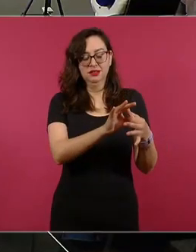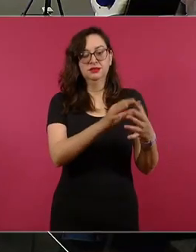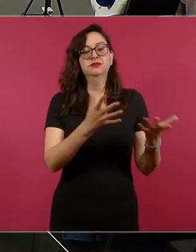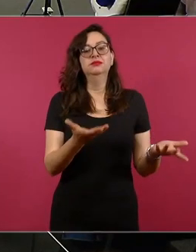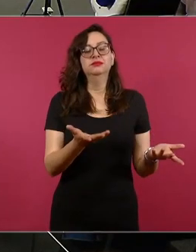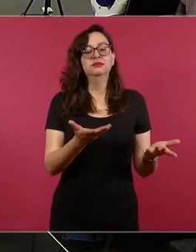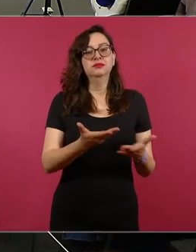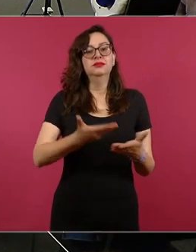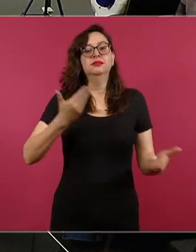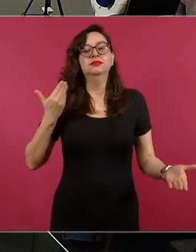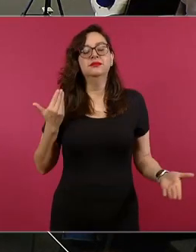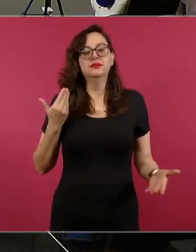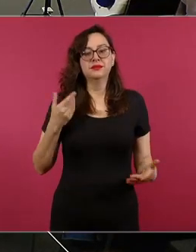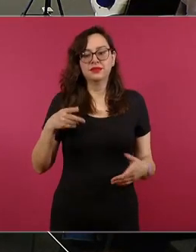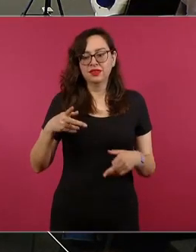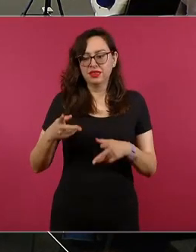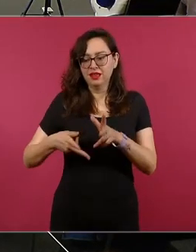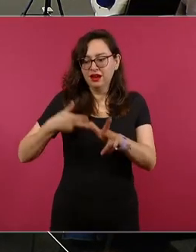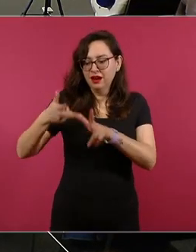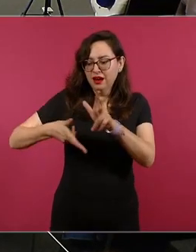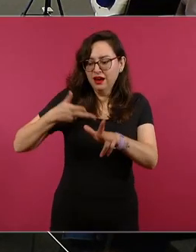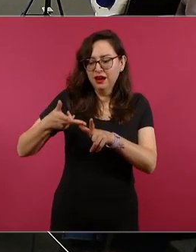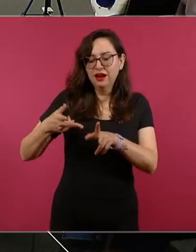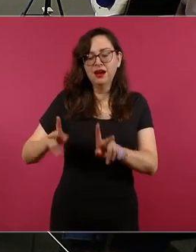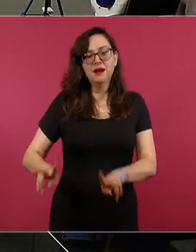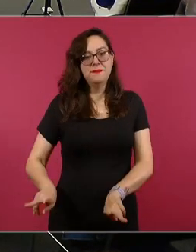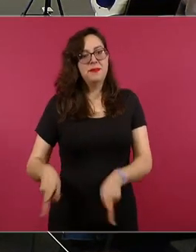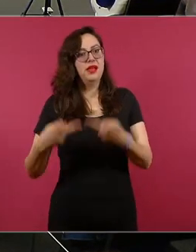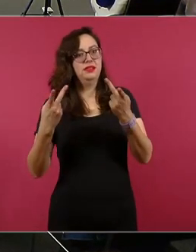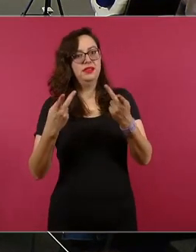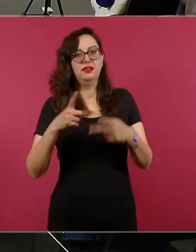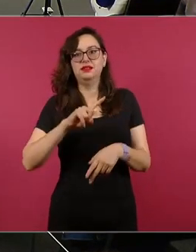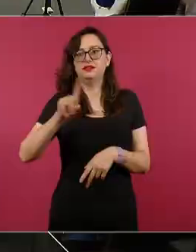los ferrocarriles nacionales. Entonces,